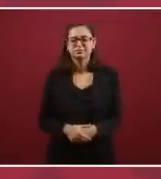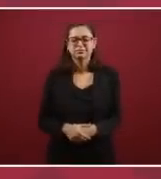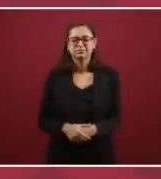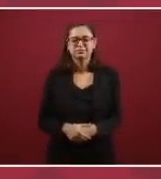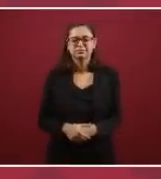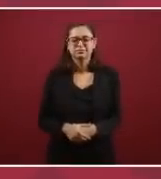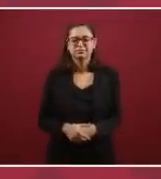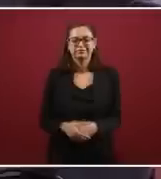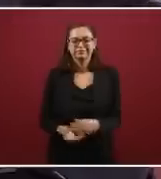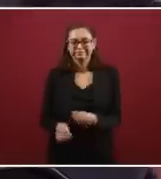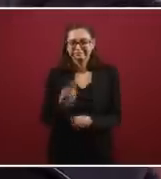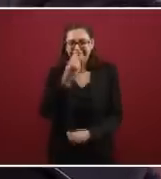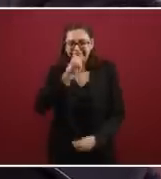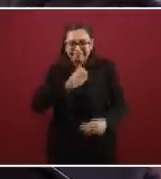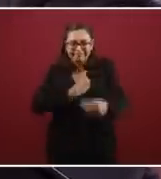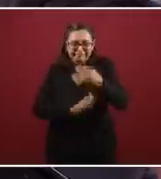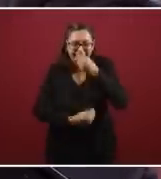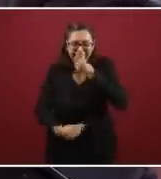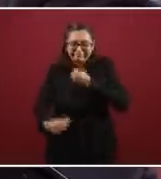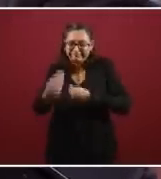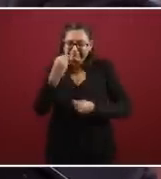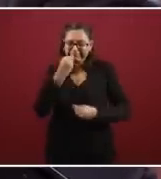la comida,